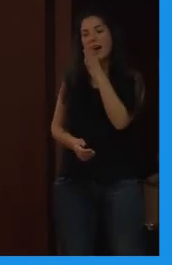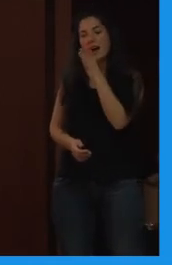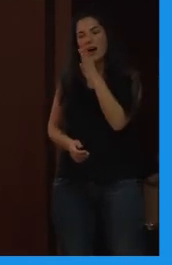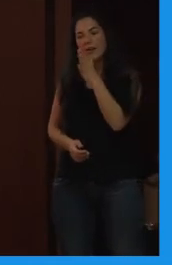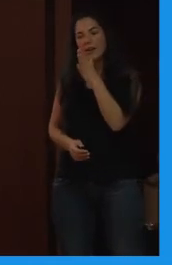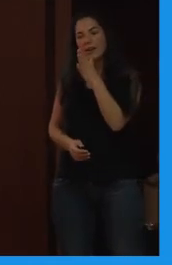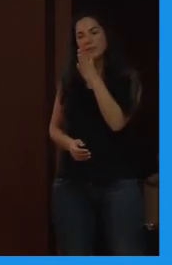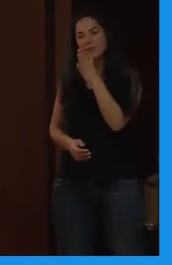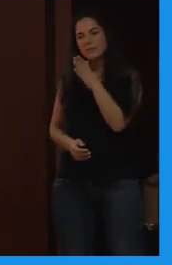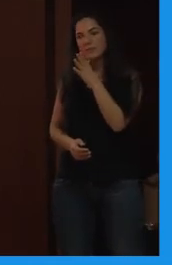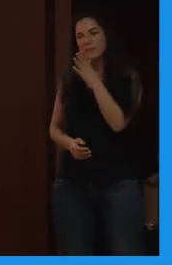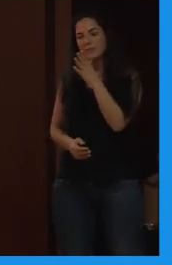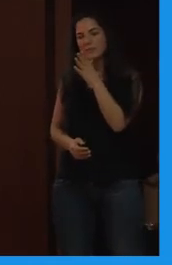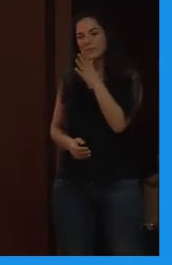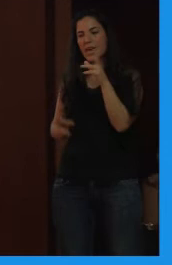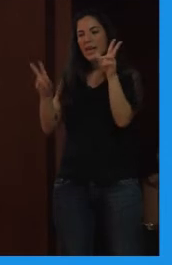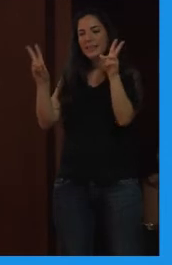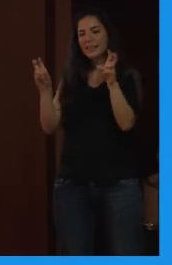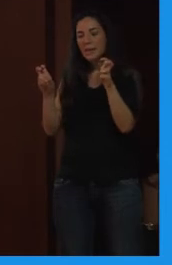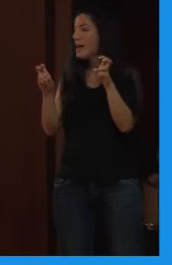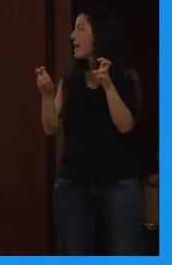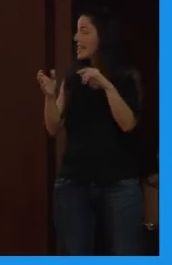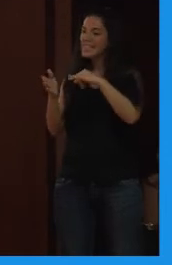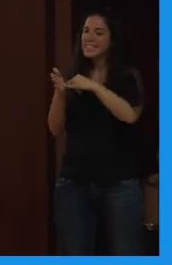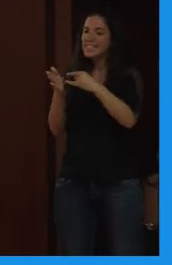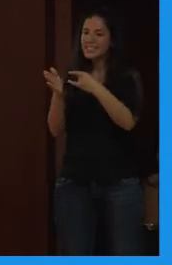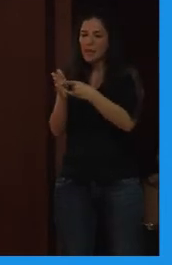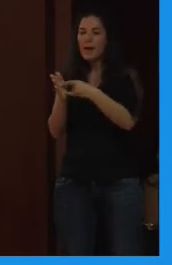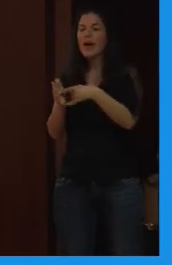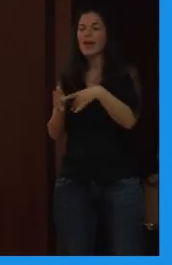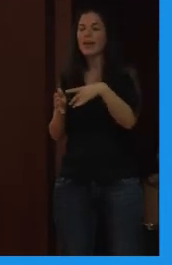de fibromialgia y sistema endocrino. ¿Qué relación puede haber?